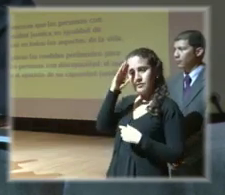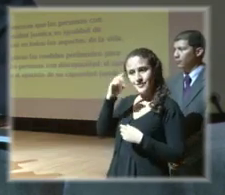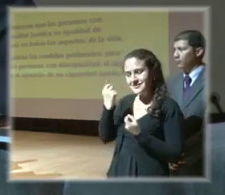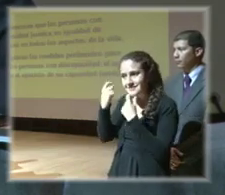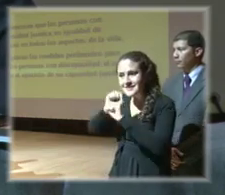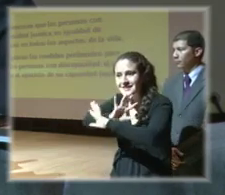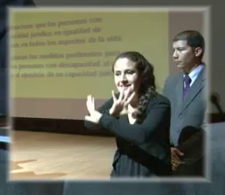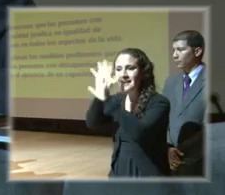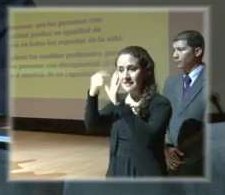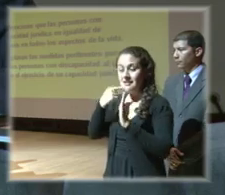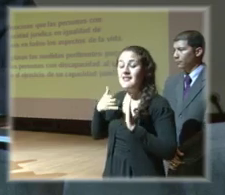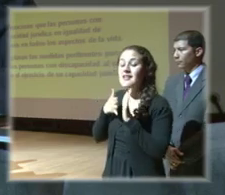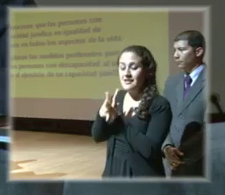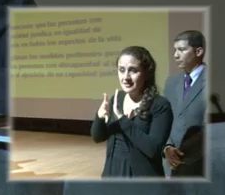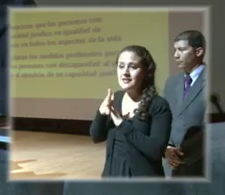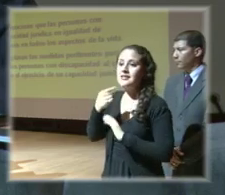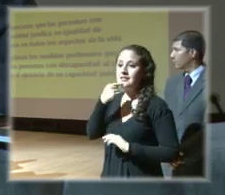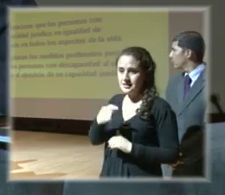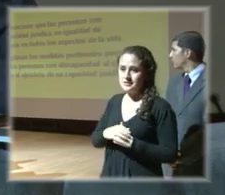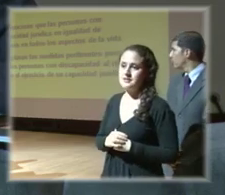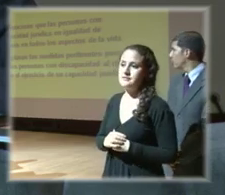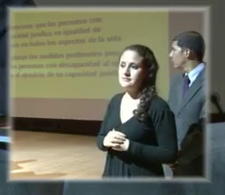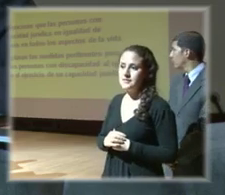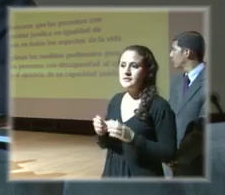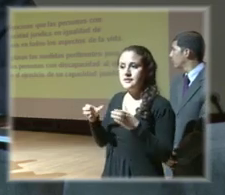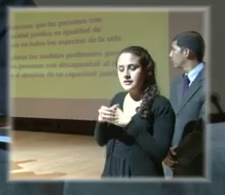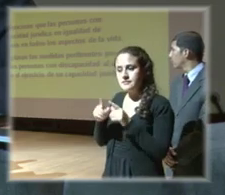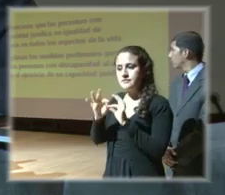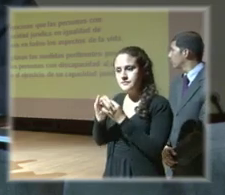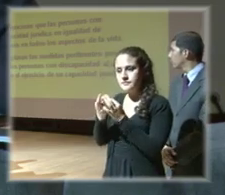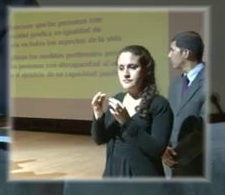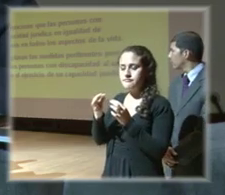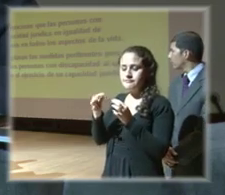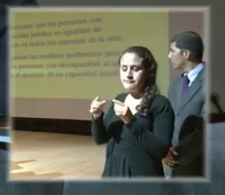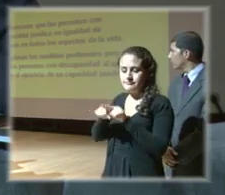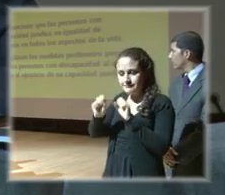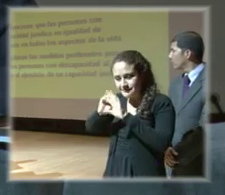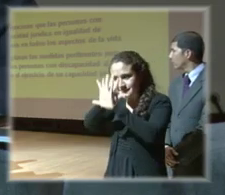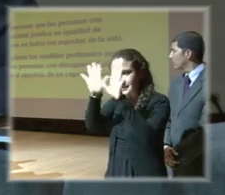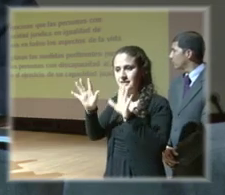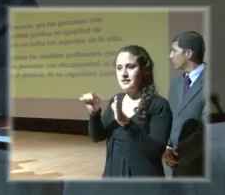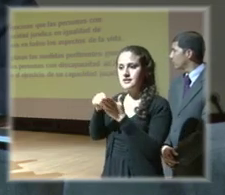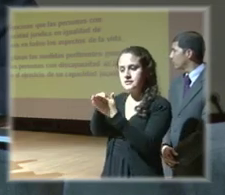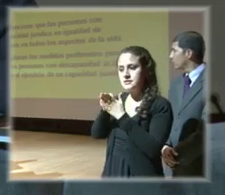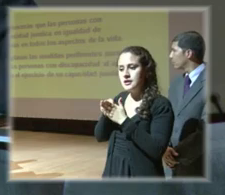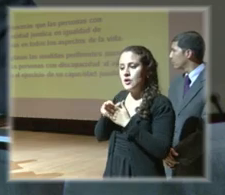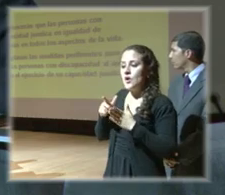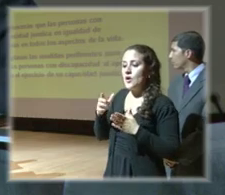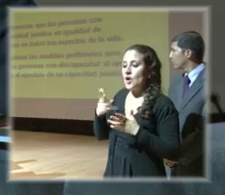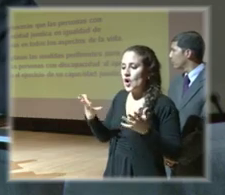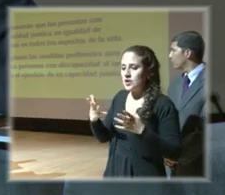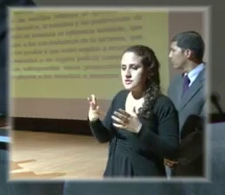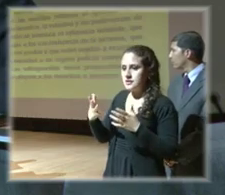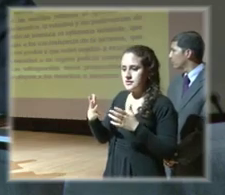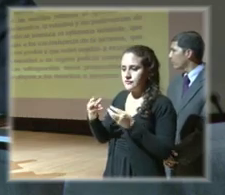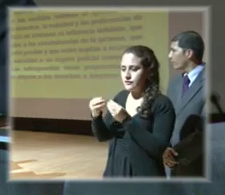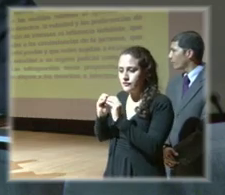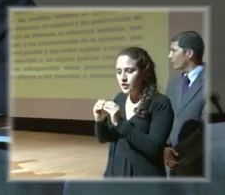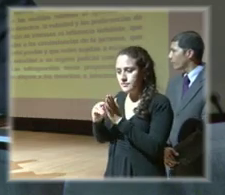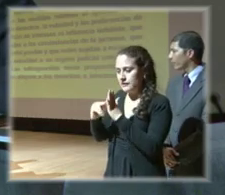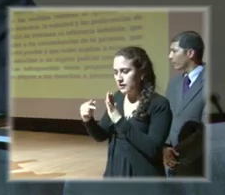uno dice, en términos categóricos y claros, todo mecanismo que sustituya la voluntad de